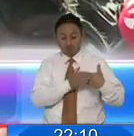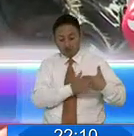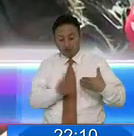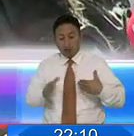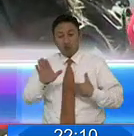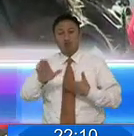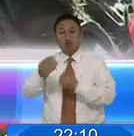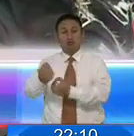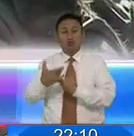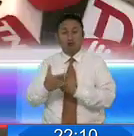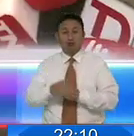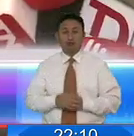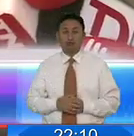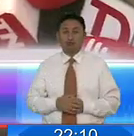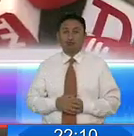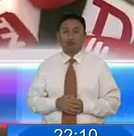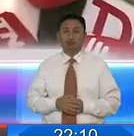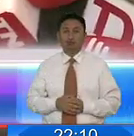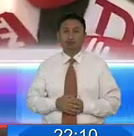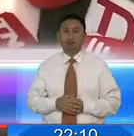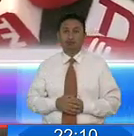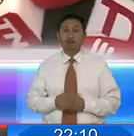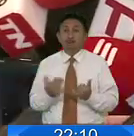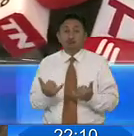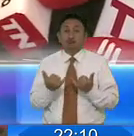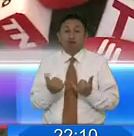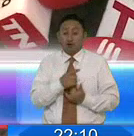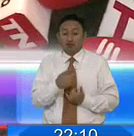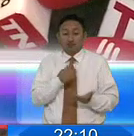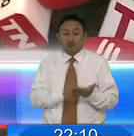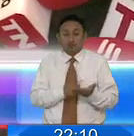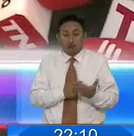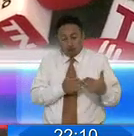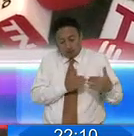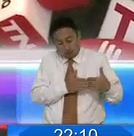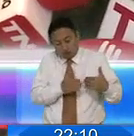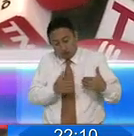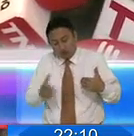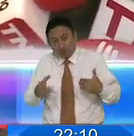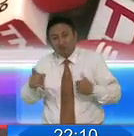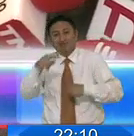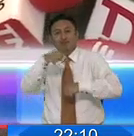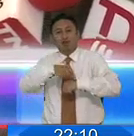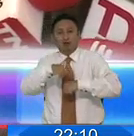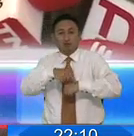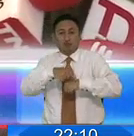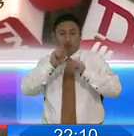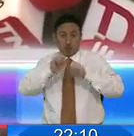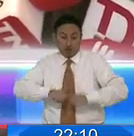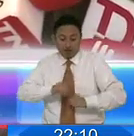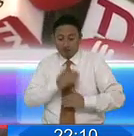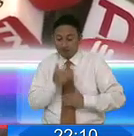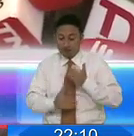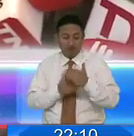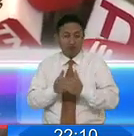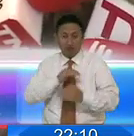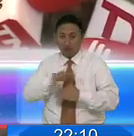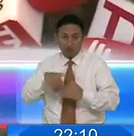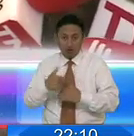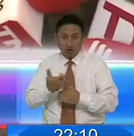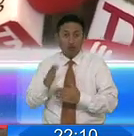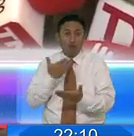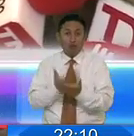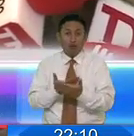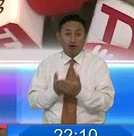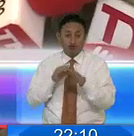que pasará al pleno lo que hay que determinar en el camino es justamente los tiempos para que se puedan procesar adecuadamente todas las pruebas